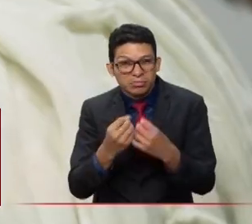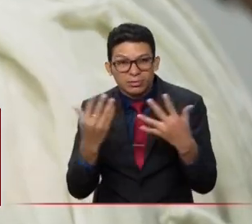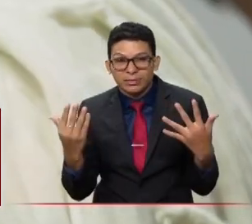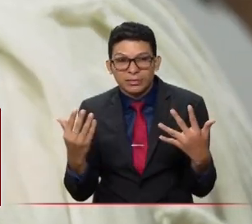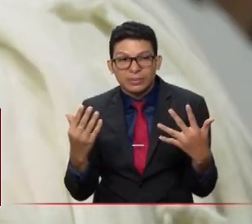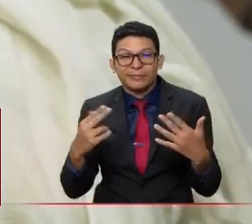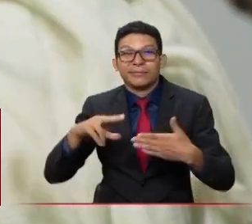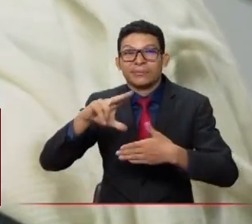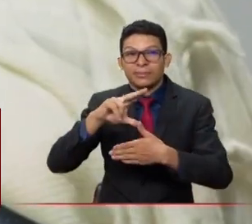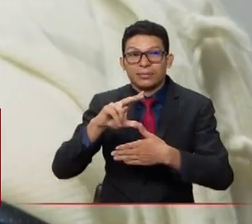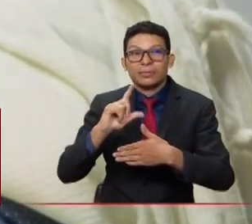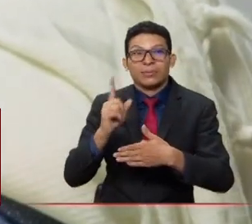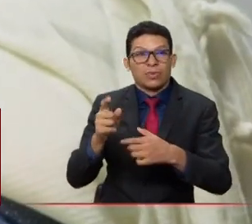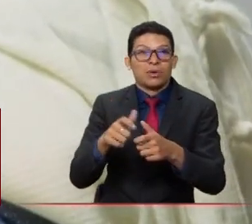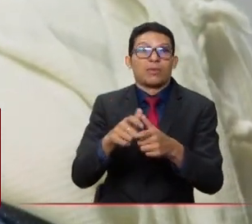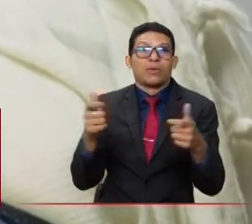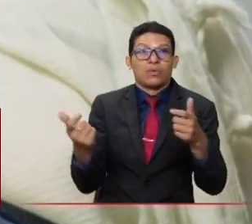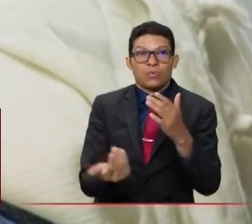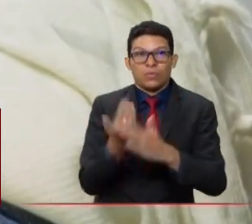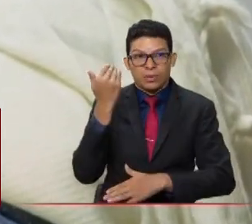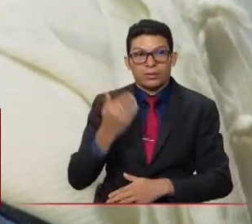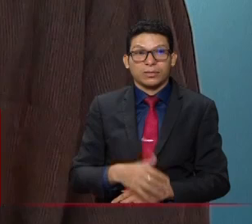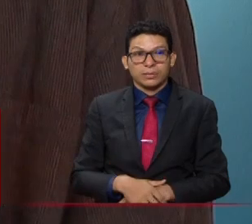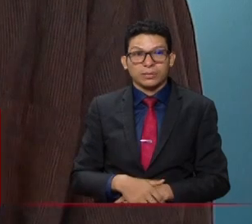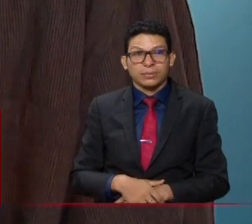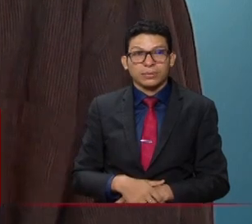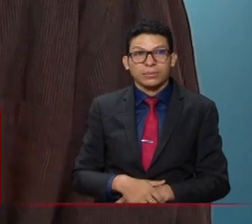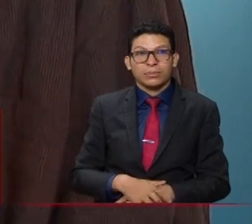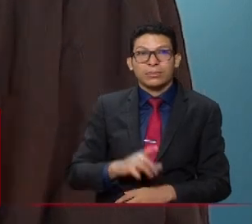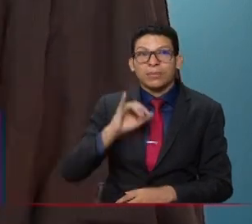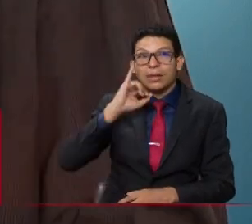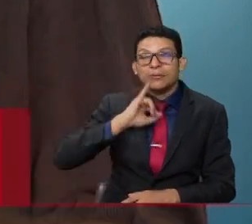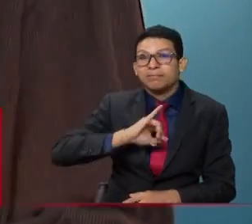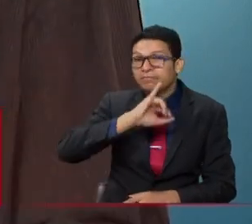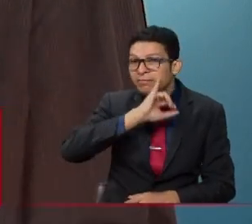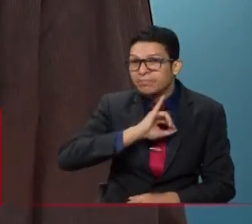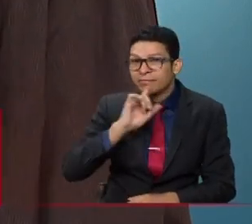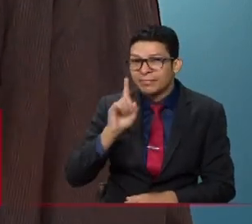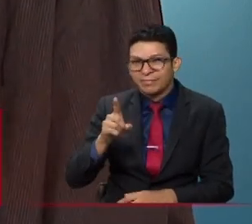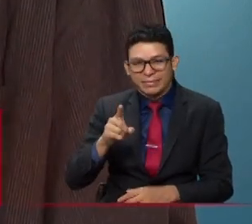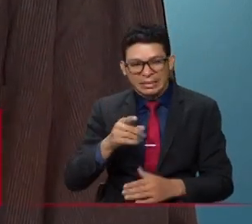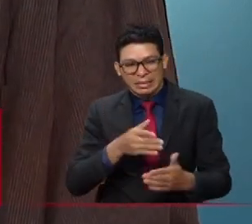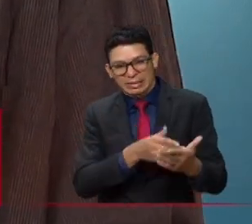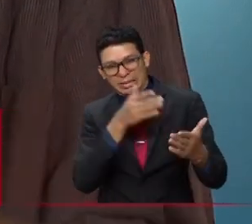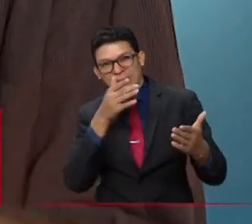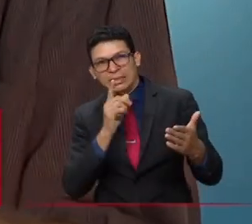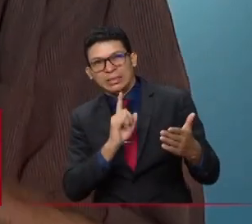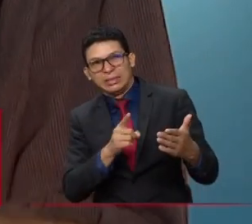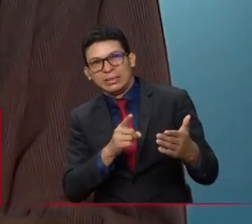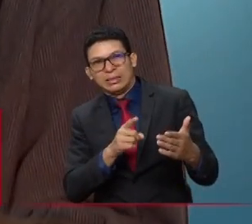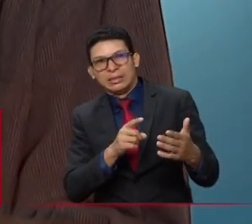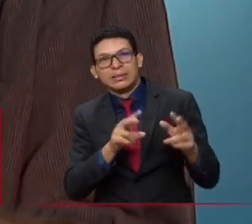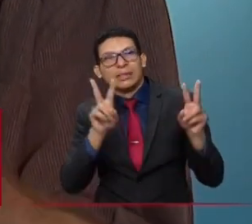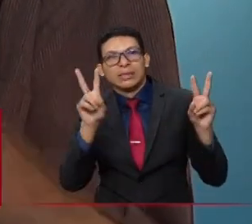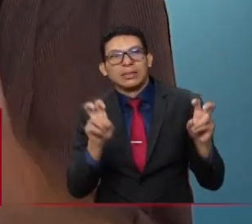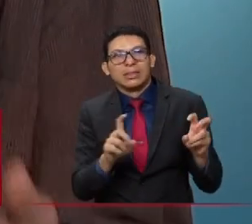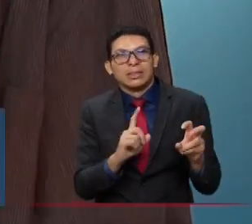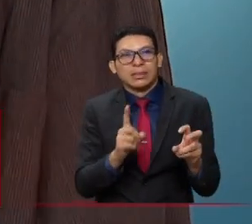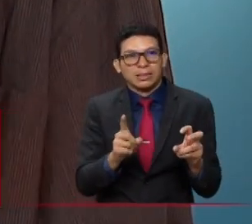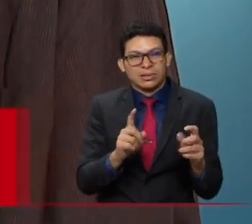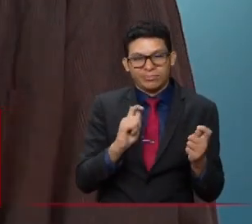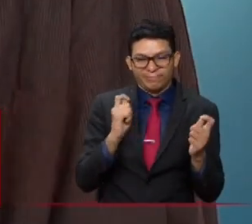fenómeno en Latinoamérica es bastante nuevo. Y dentro del judaísmo hay bastante rechazo hacia el tema de